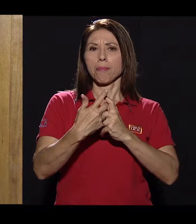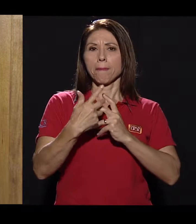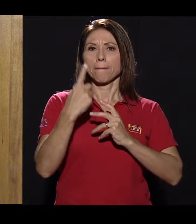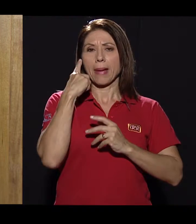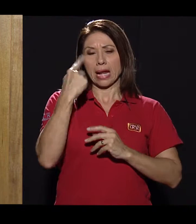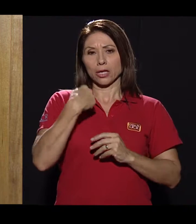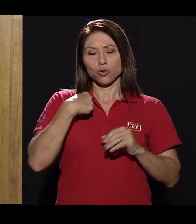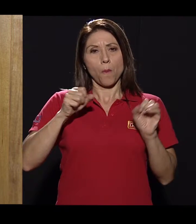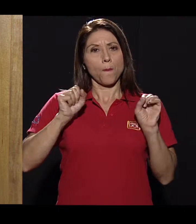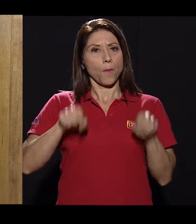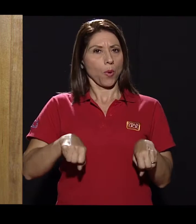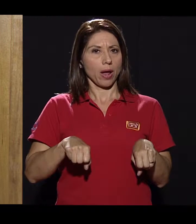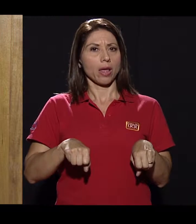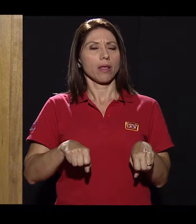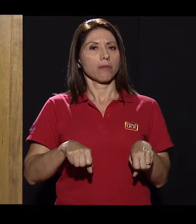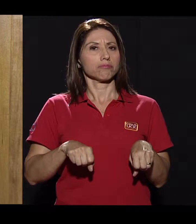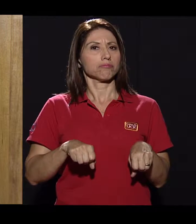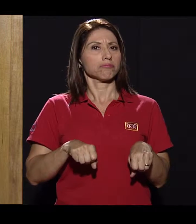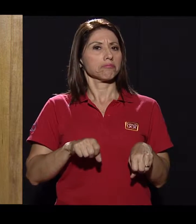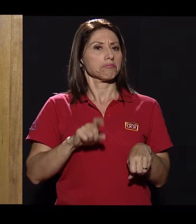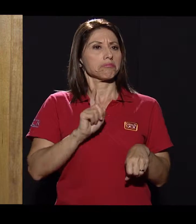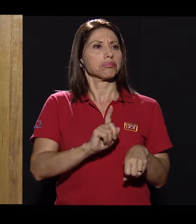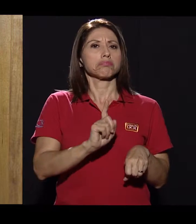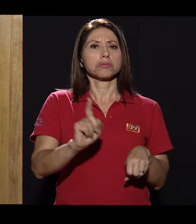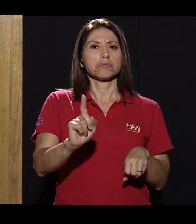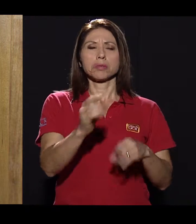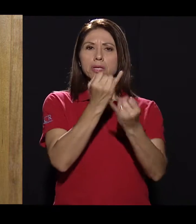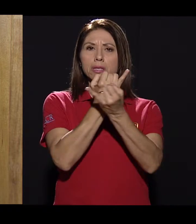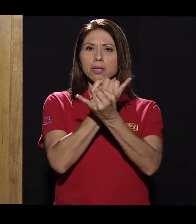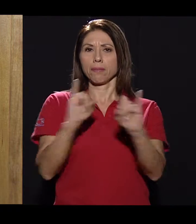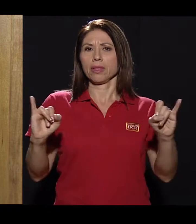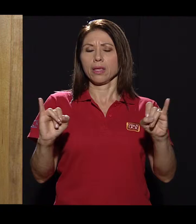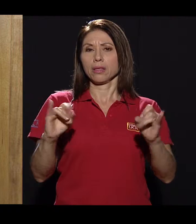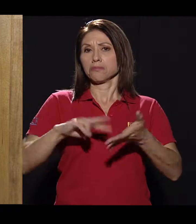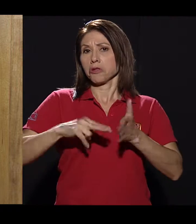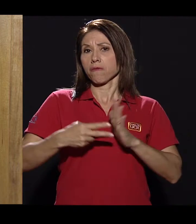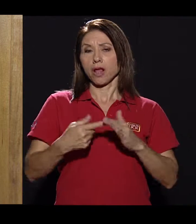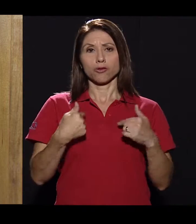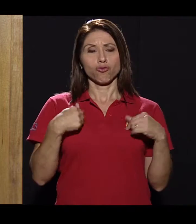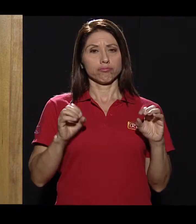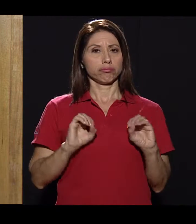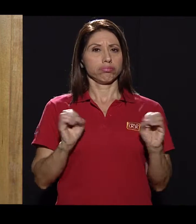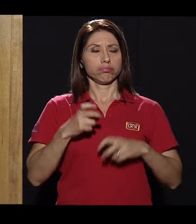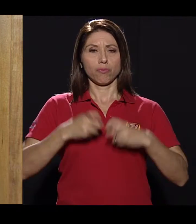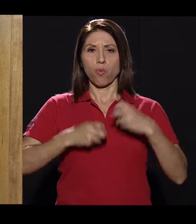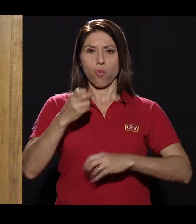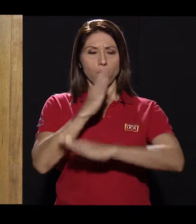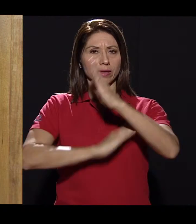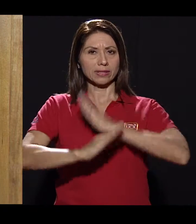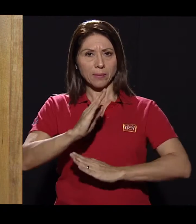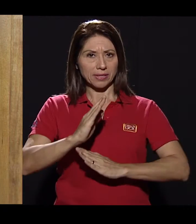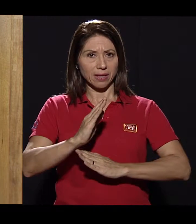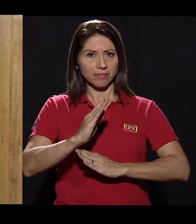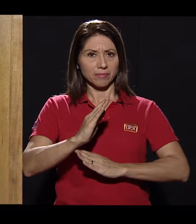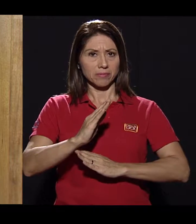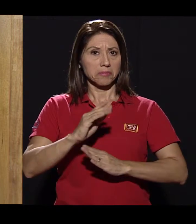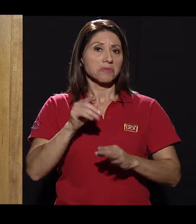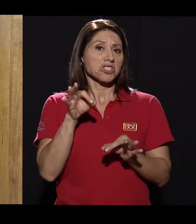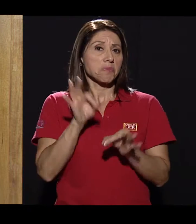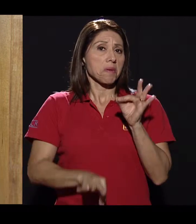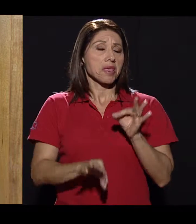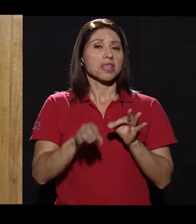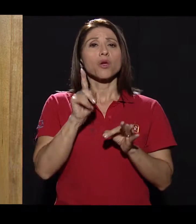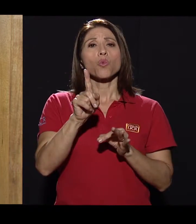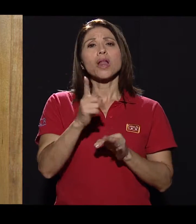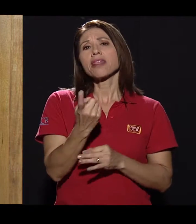para yo poderme desempeñar de manera independiente, no tendría ningún problema de discapacidad,